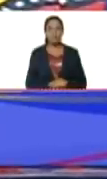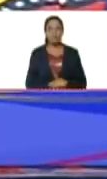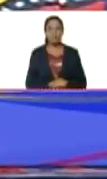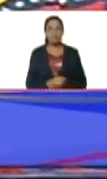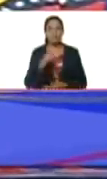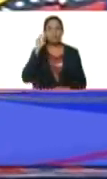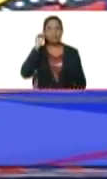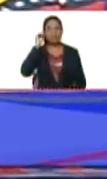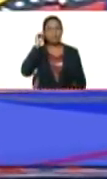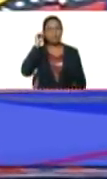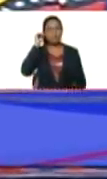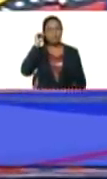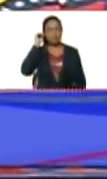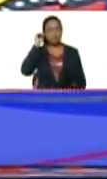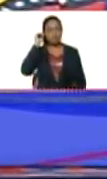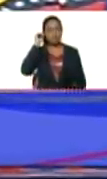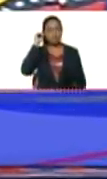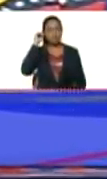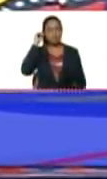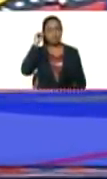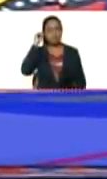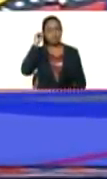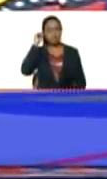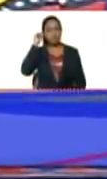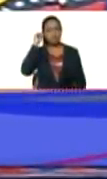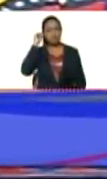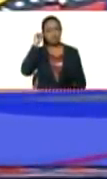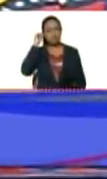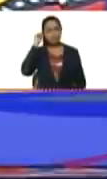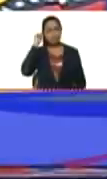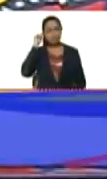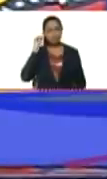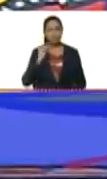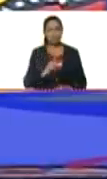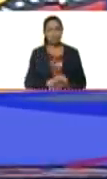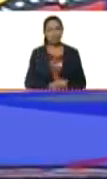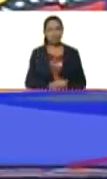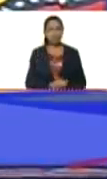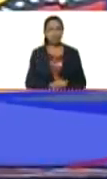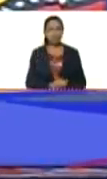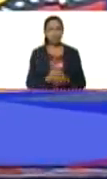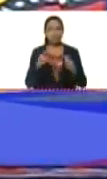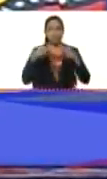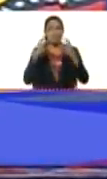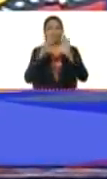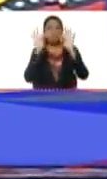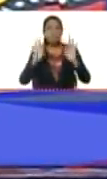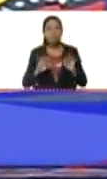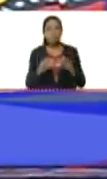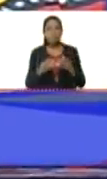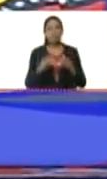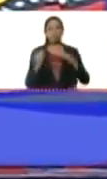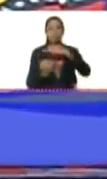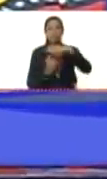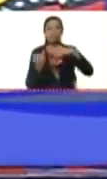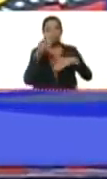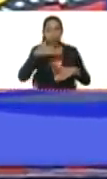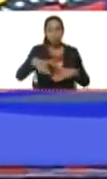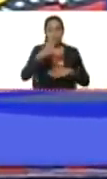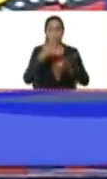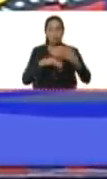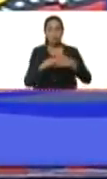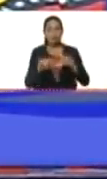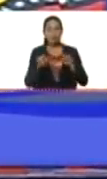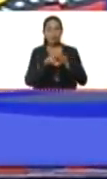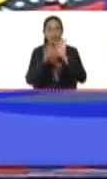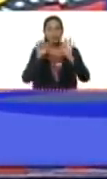o es fácil, no. La democracia directa es un proceso donde se va instalando una nueva institucionalidad donde el pueblo debe ser el